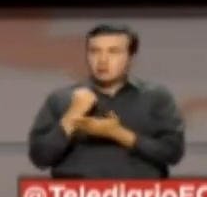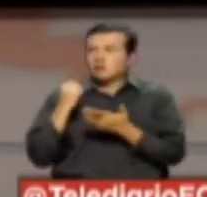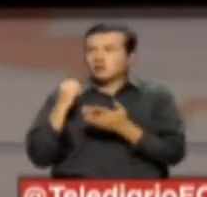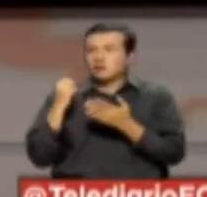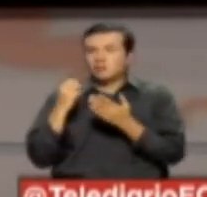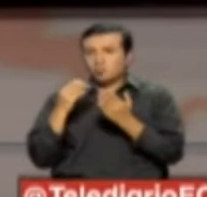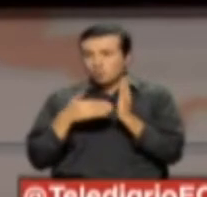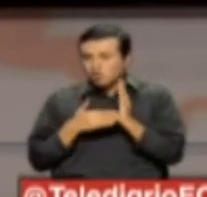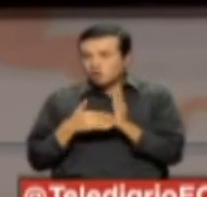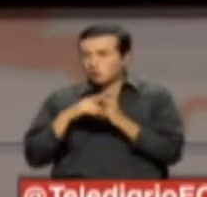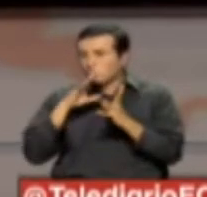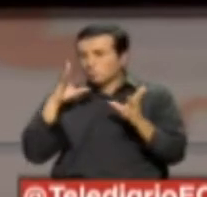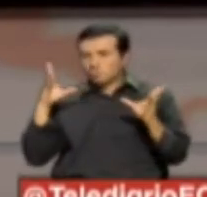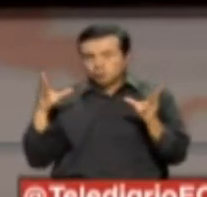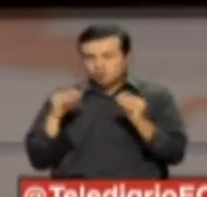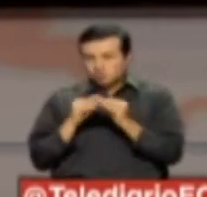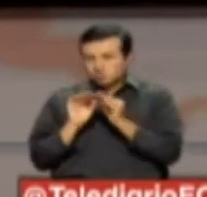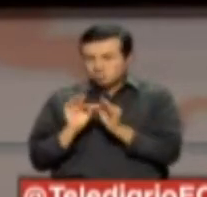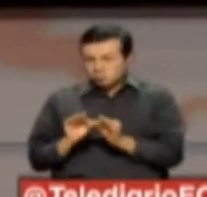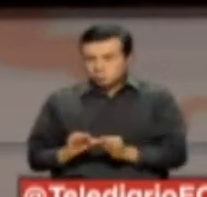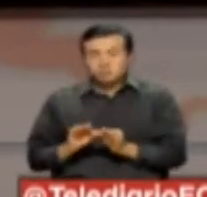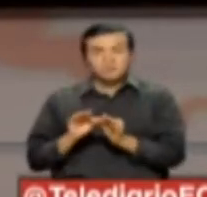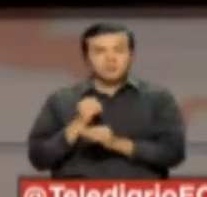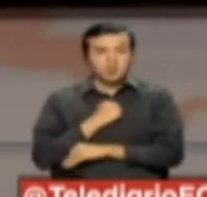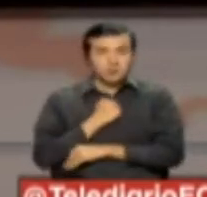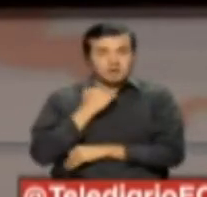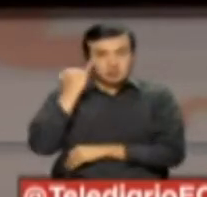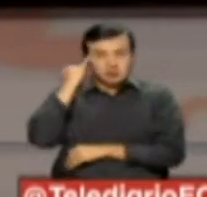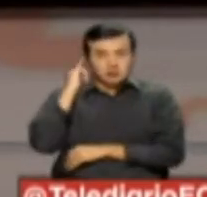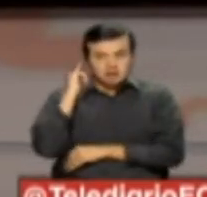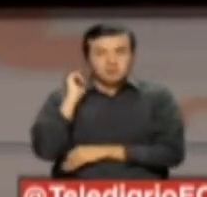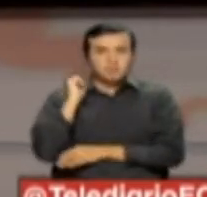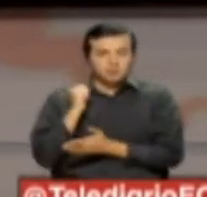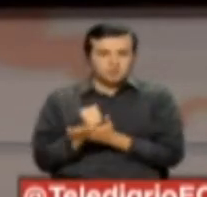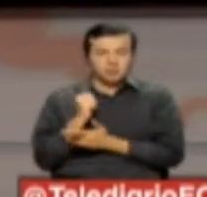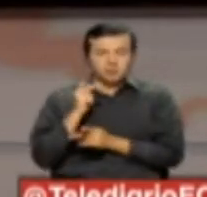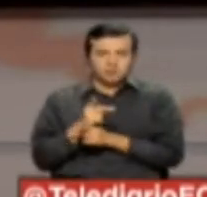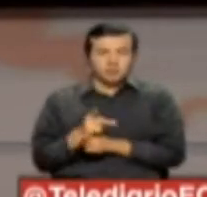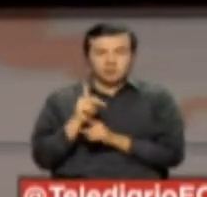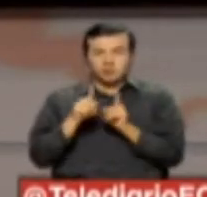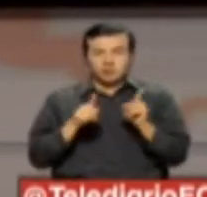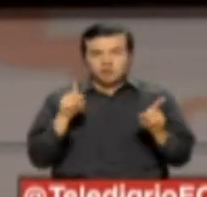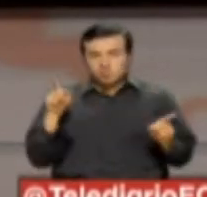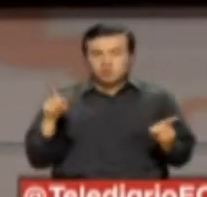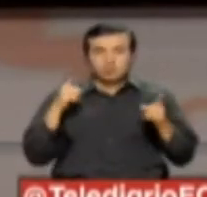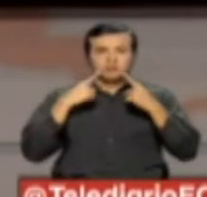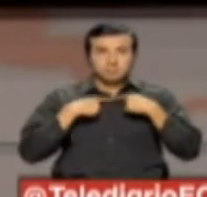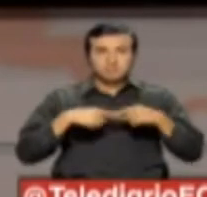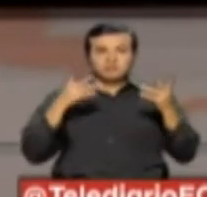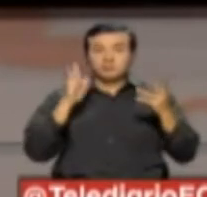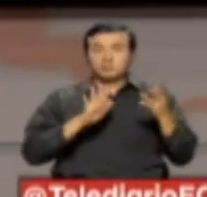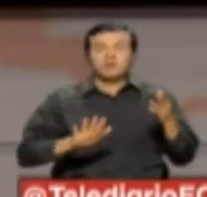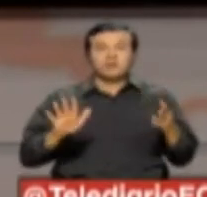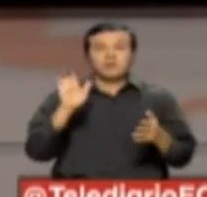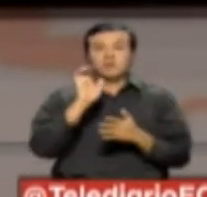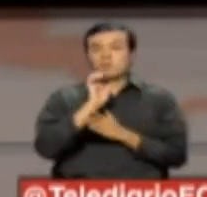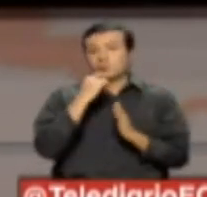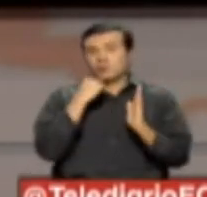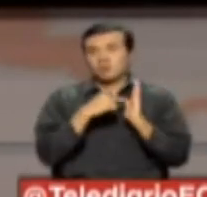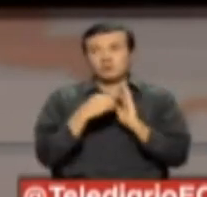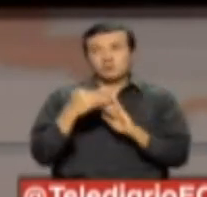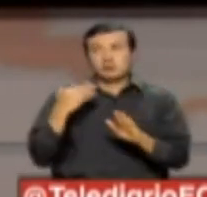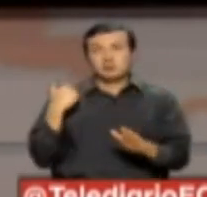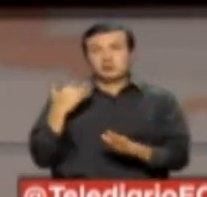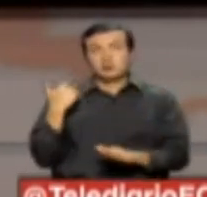modelos de utilidad hay algunas cosas importantes ahí en el tema de los signos distintivos que mencionar en el ecuador por ejemplo hace